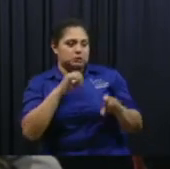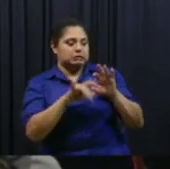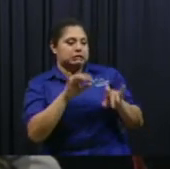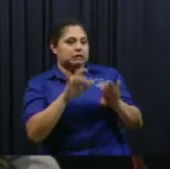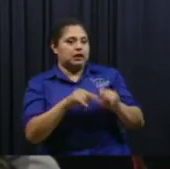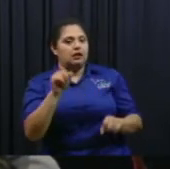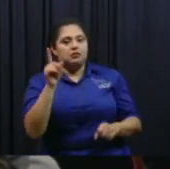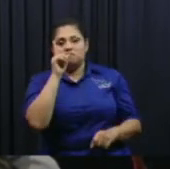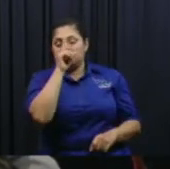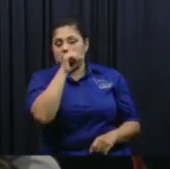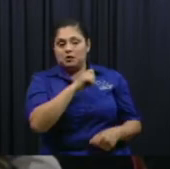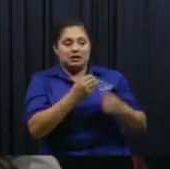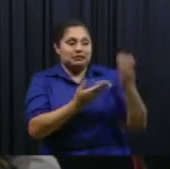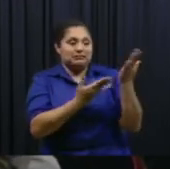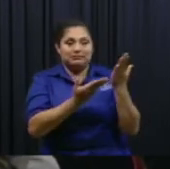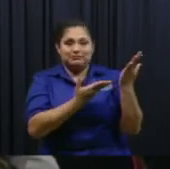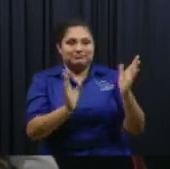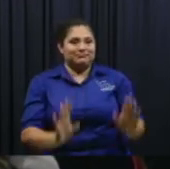no hay culto